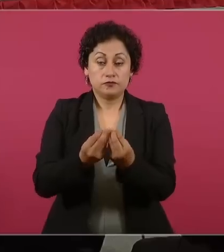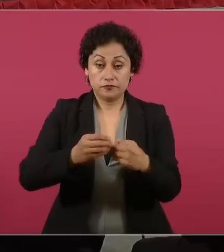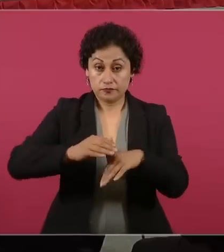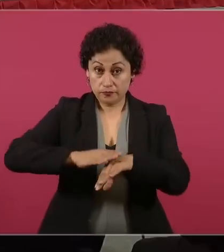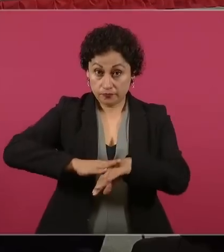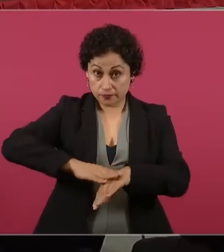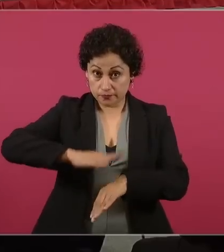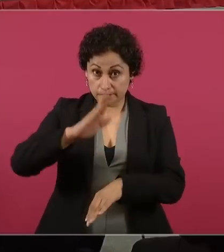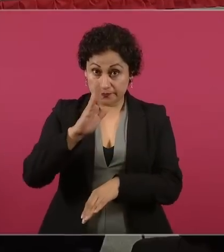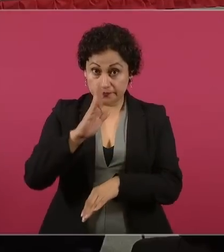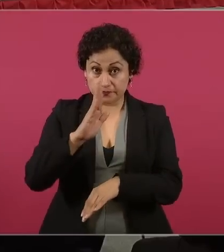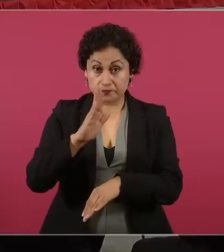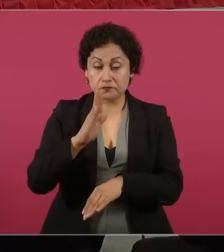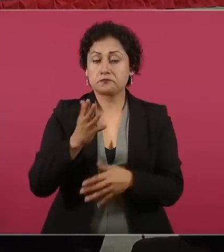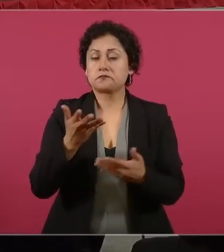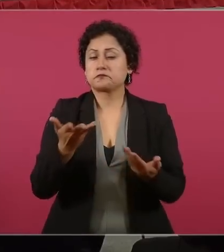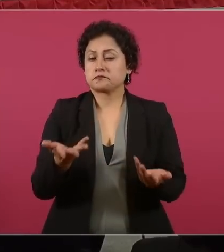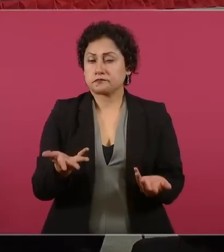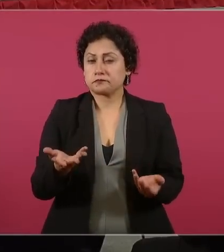da un promedio